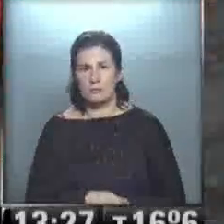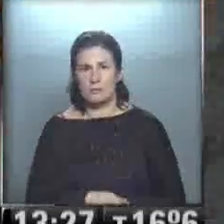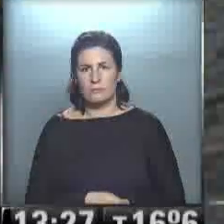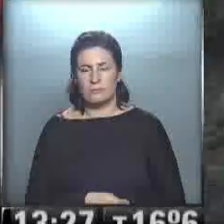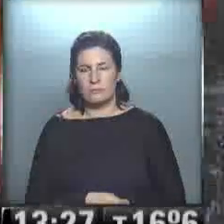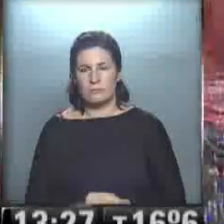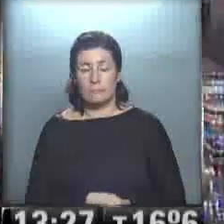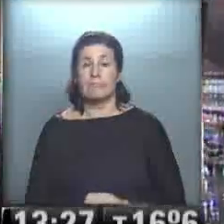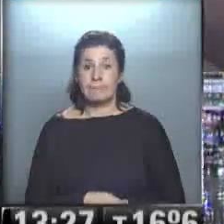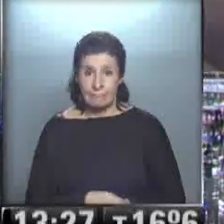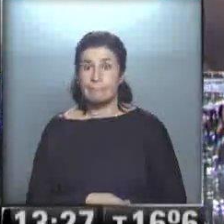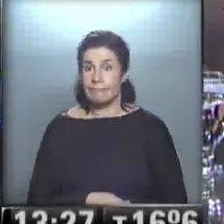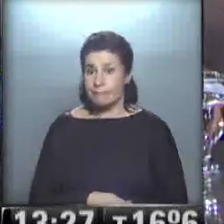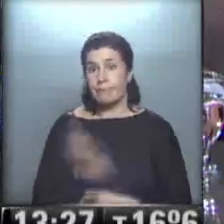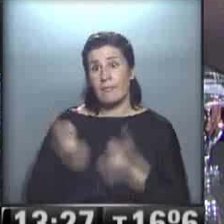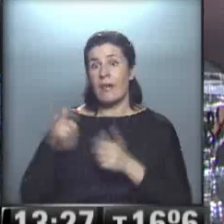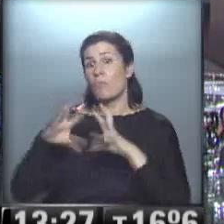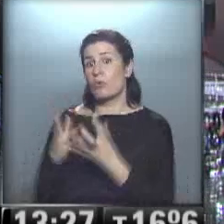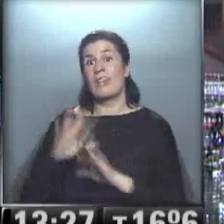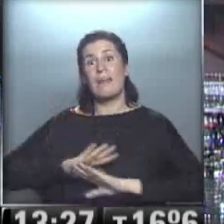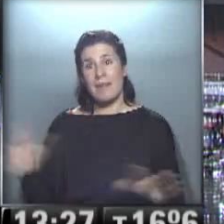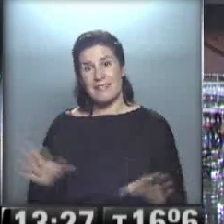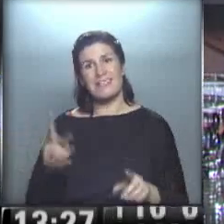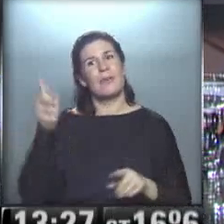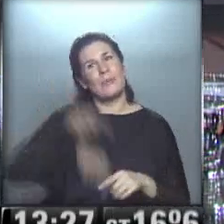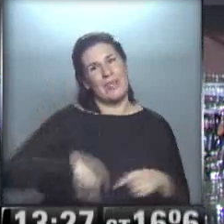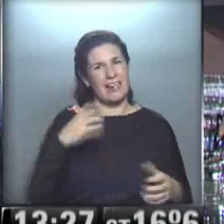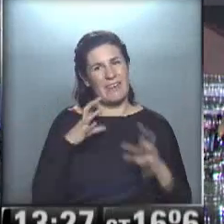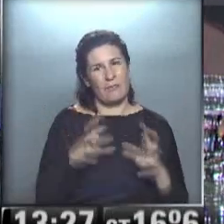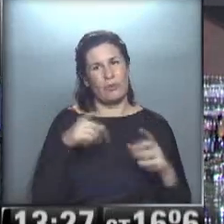Bueno, ahí está, va terminando el Mundial y nos vamos volviendo a enterar del fútbol local. Al fútbol local, es verdad. Bueno, tenemos